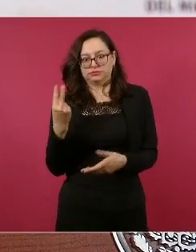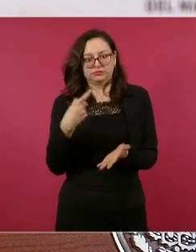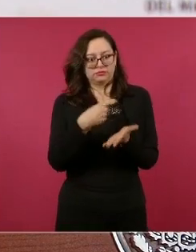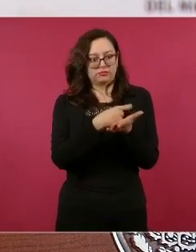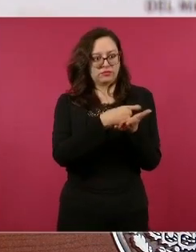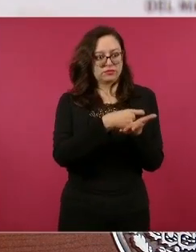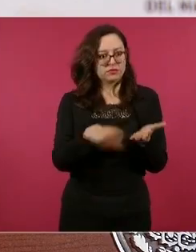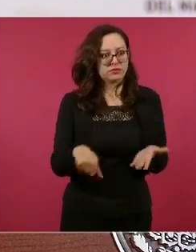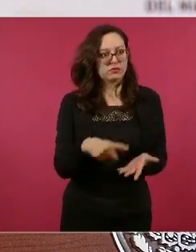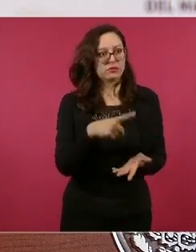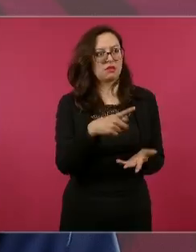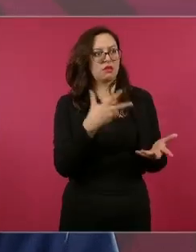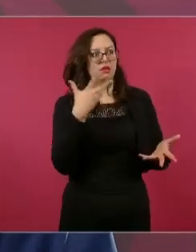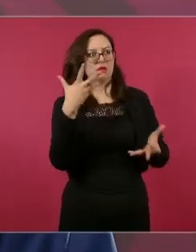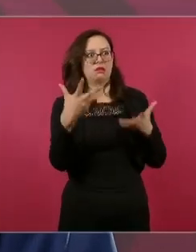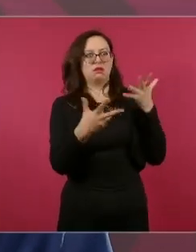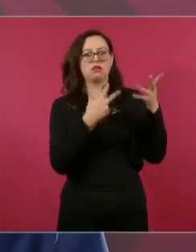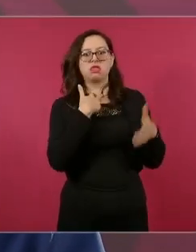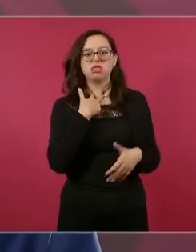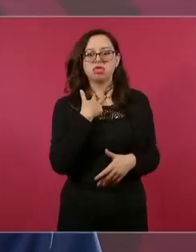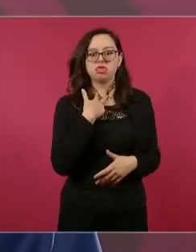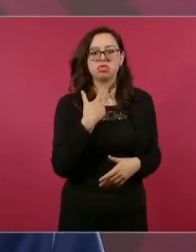que no haya